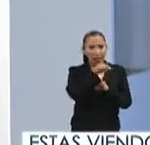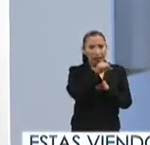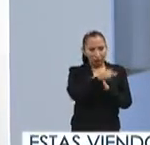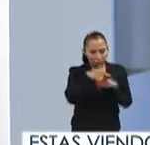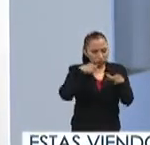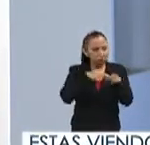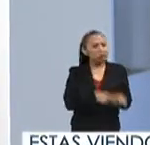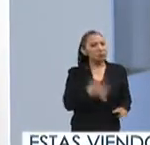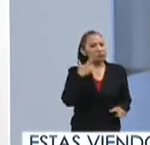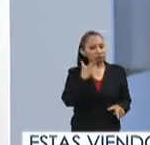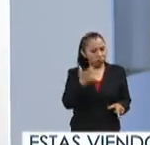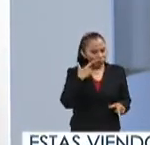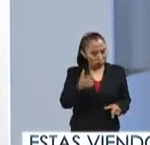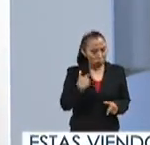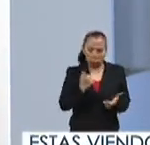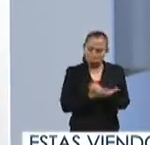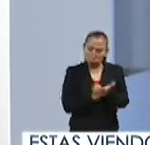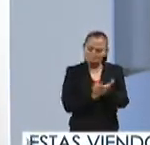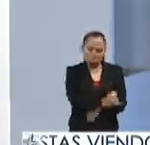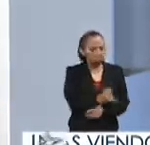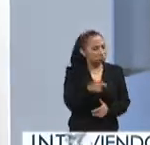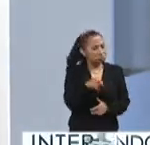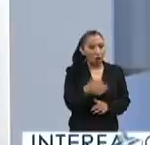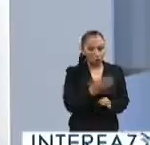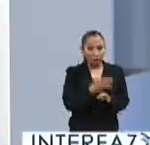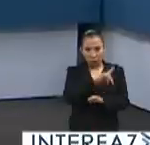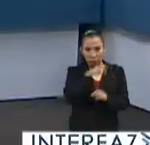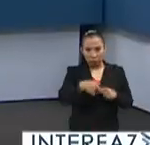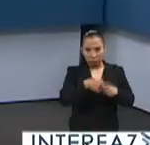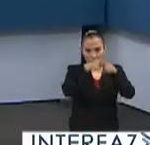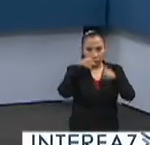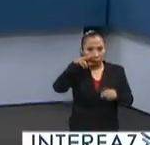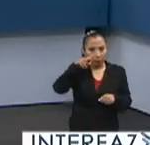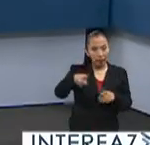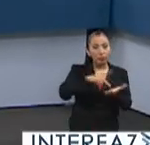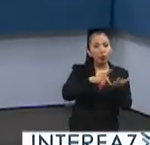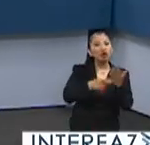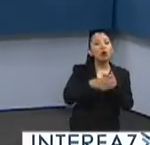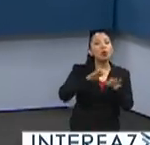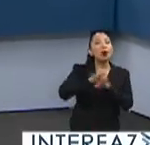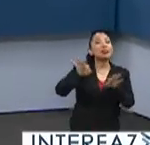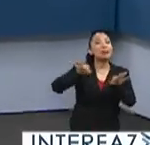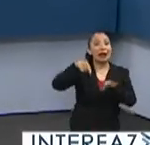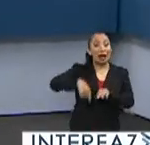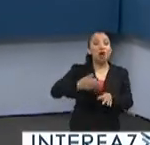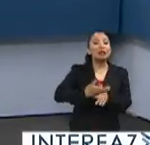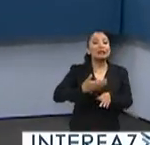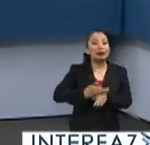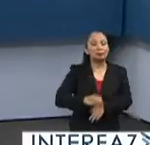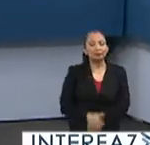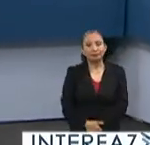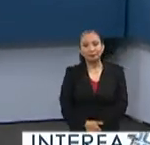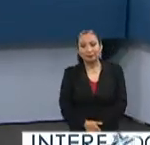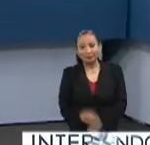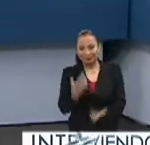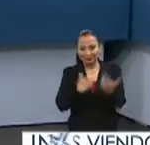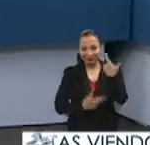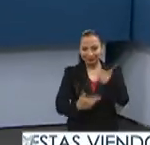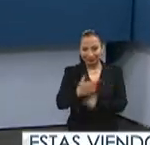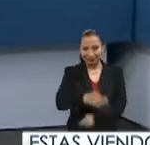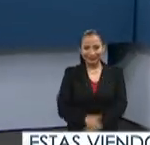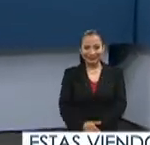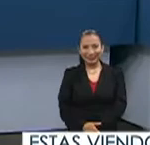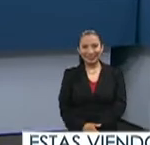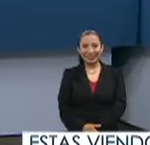que sigue pues apostando muy fuerte. Ahorita después del corte vamos a ver los proyectos en los que está trabajando actualmente. Bueno, pues vamos y regresamos.